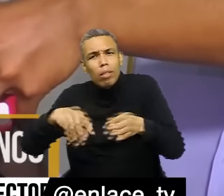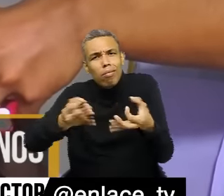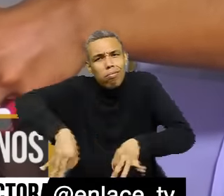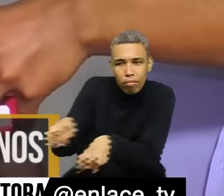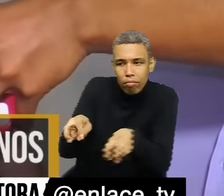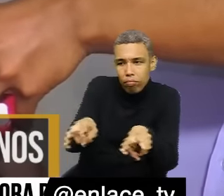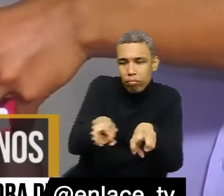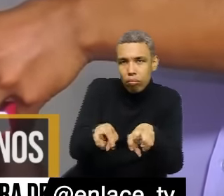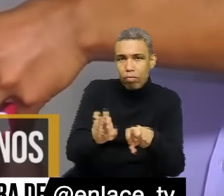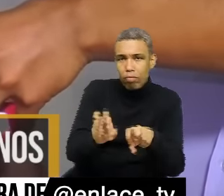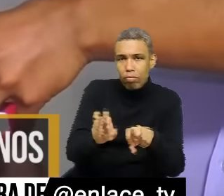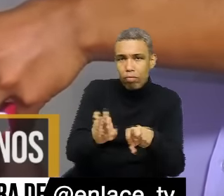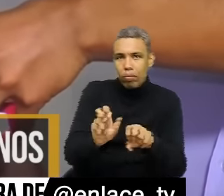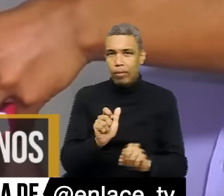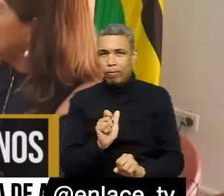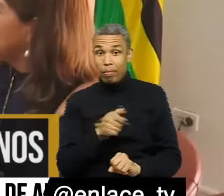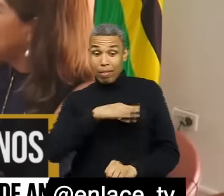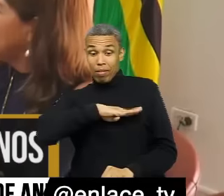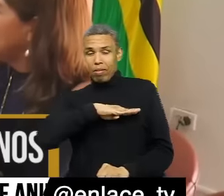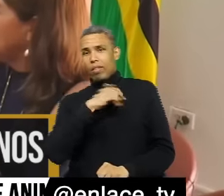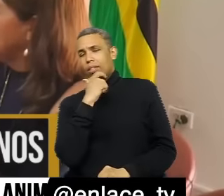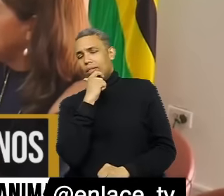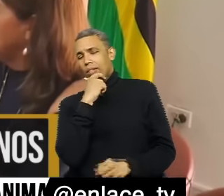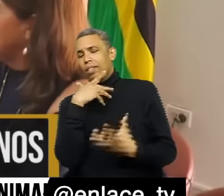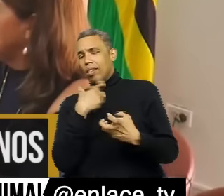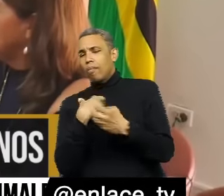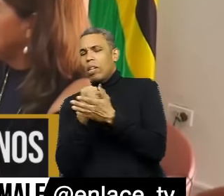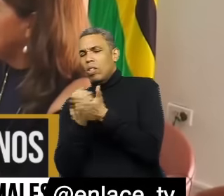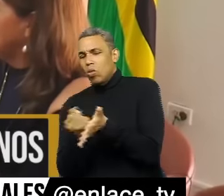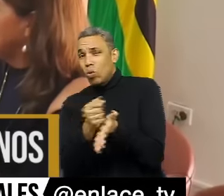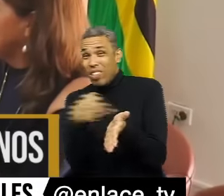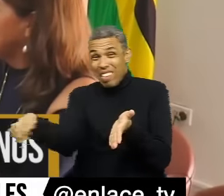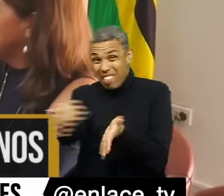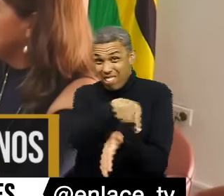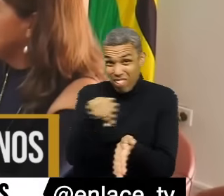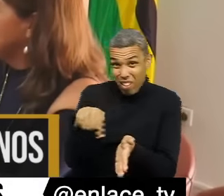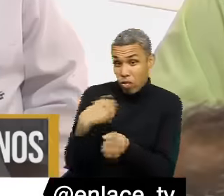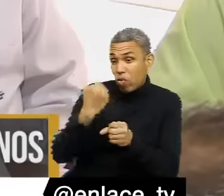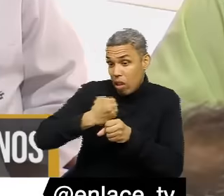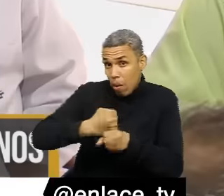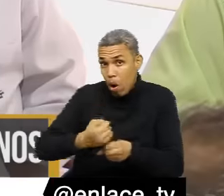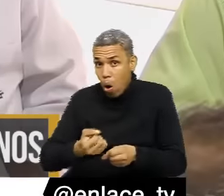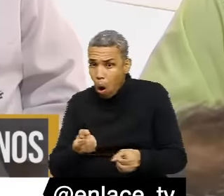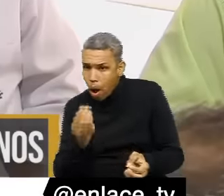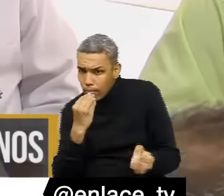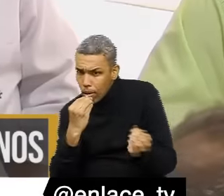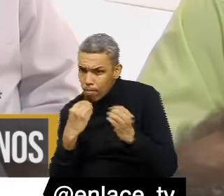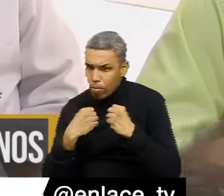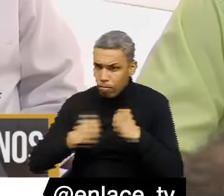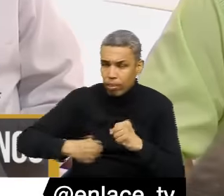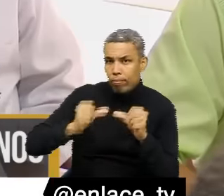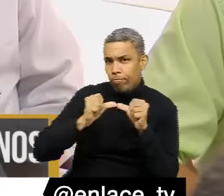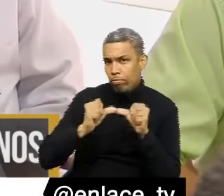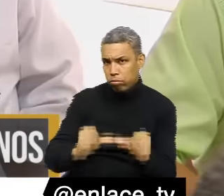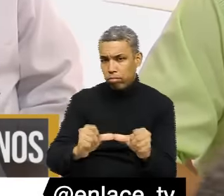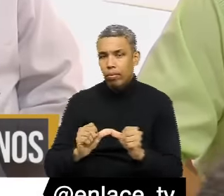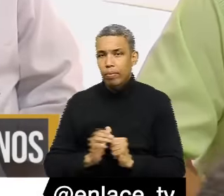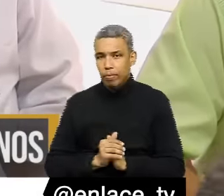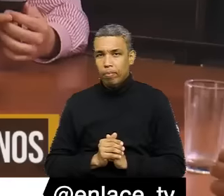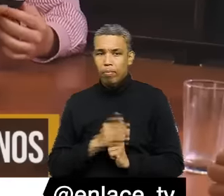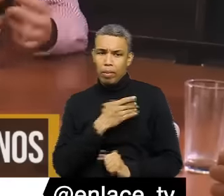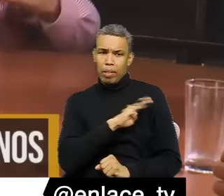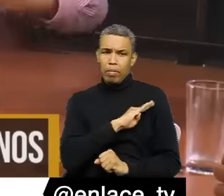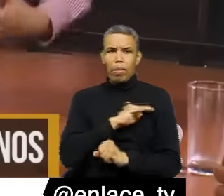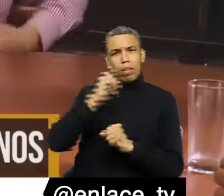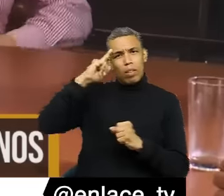la seguridad alimentaria. El gobierno local, según Echeverría, avalará el 80% de los préstamos para iniciar y desarrollar